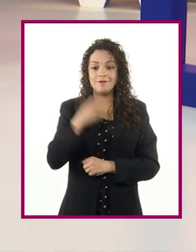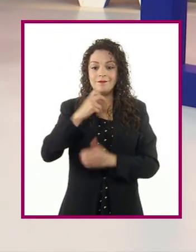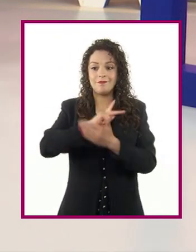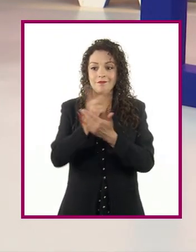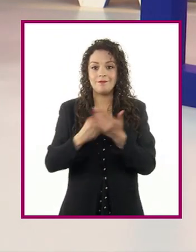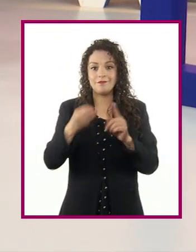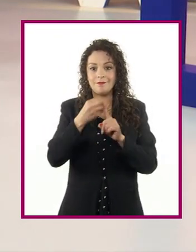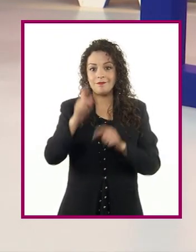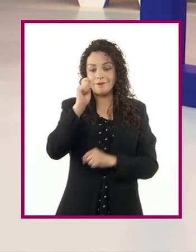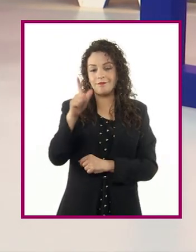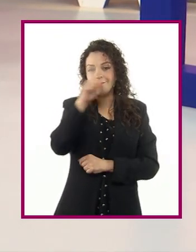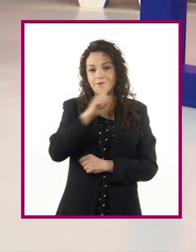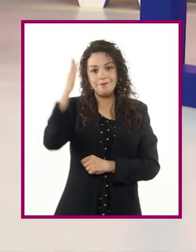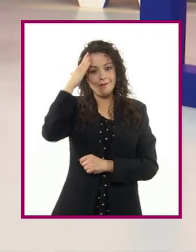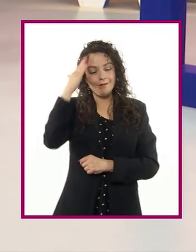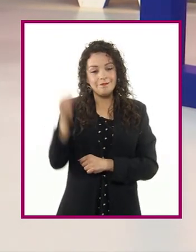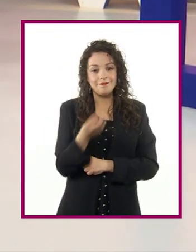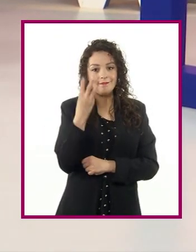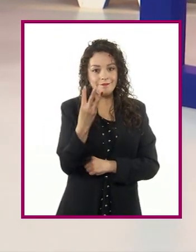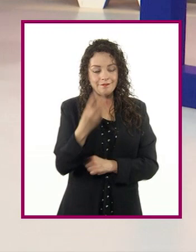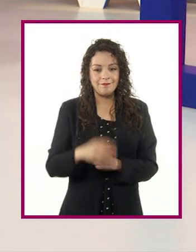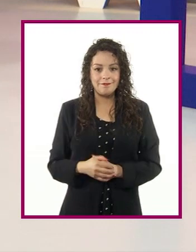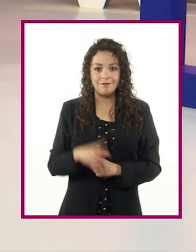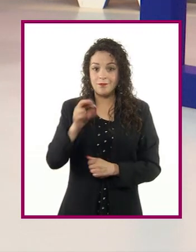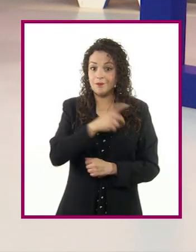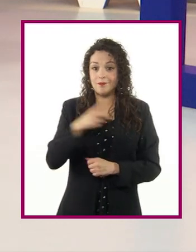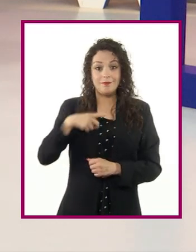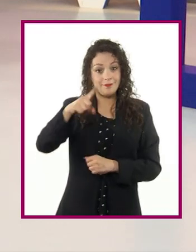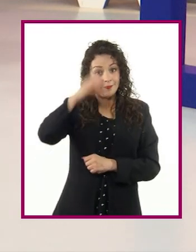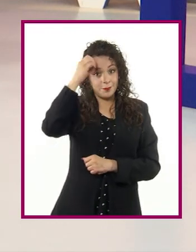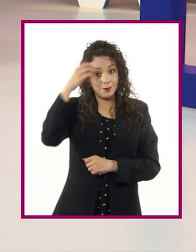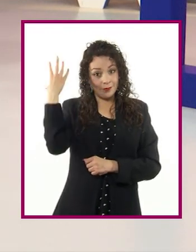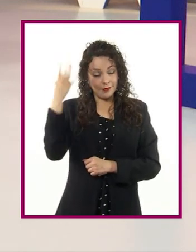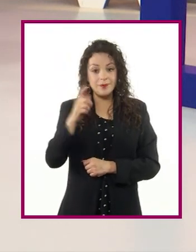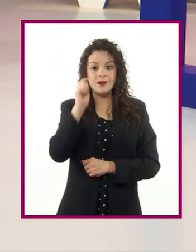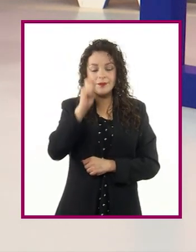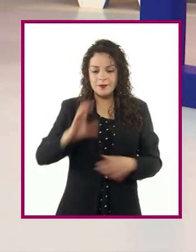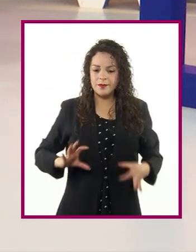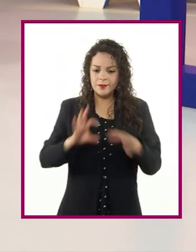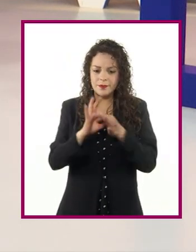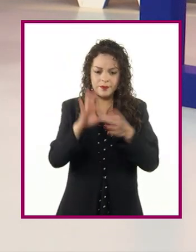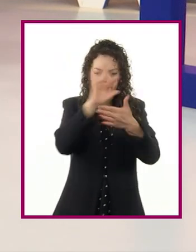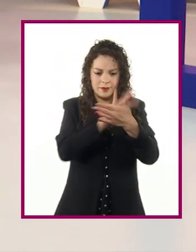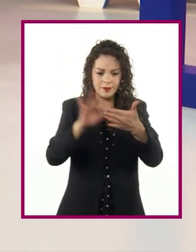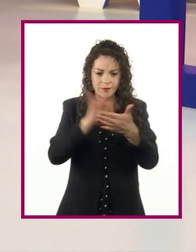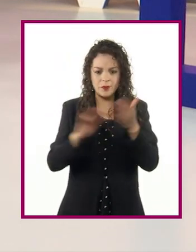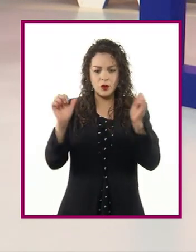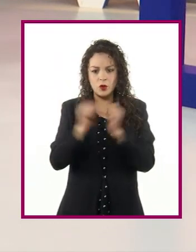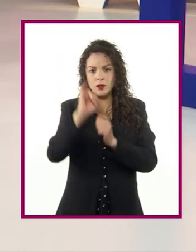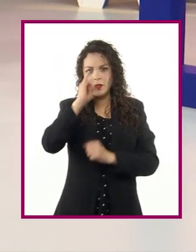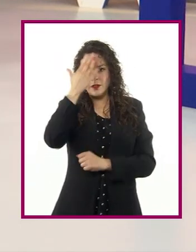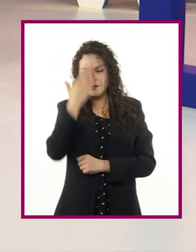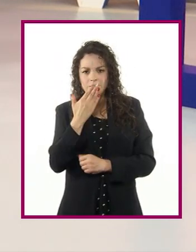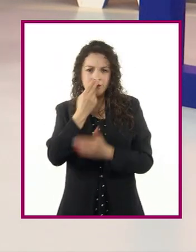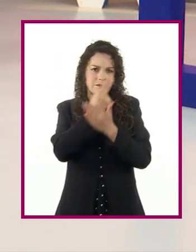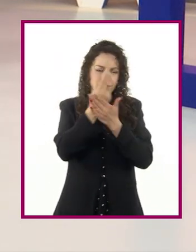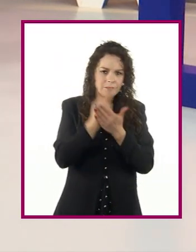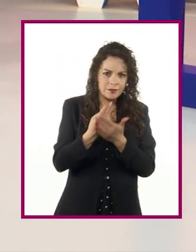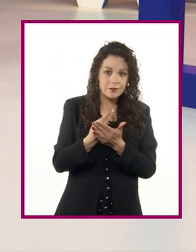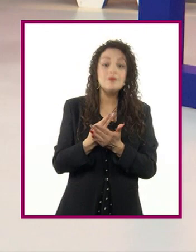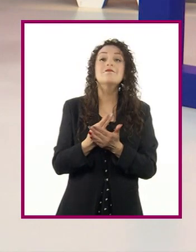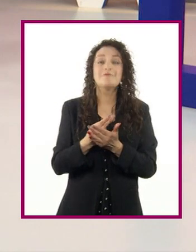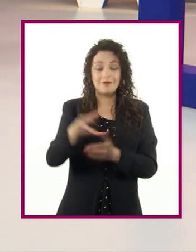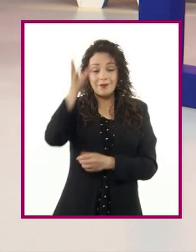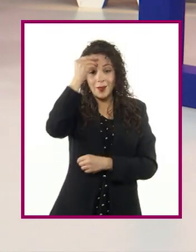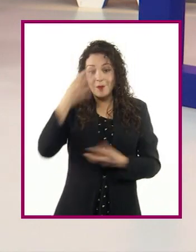sesión de Lengua Materna 3. Recuerden, la correspondencia textual, gráfica y visual. Hemos aprendido algo